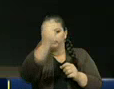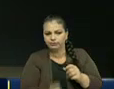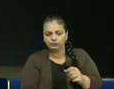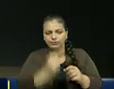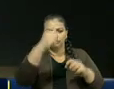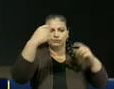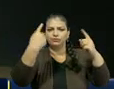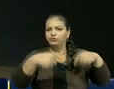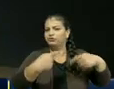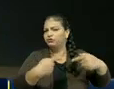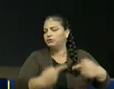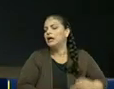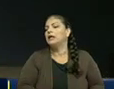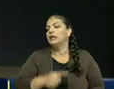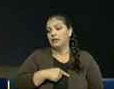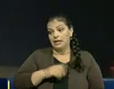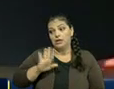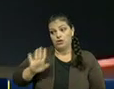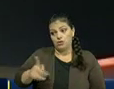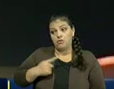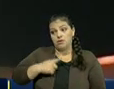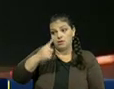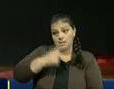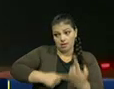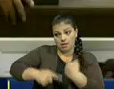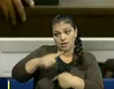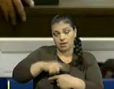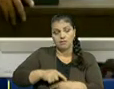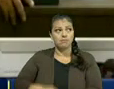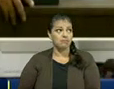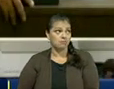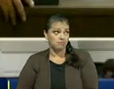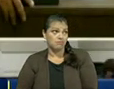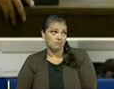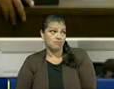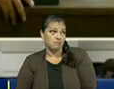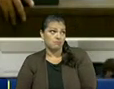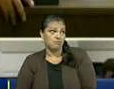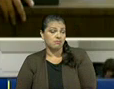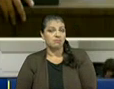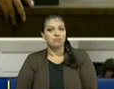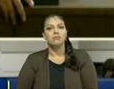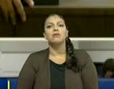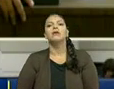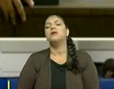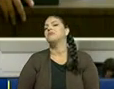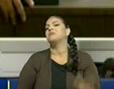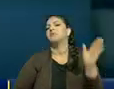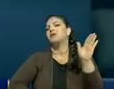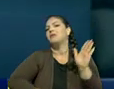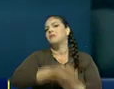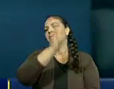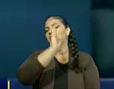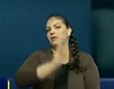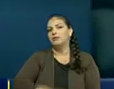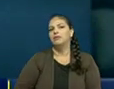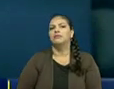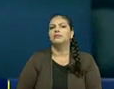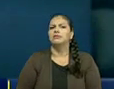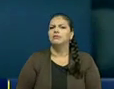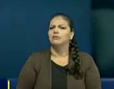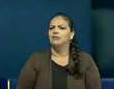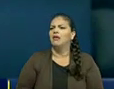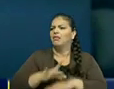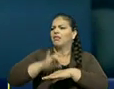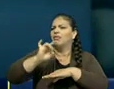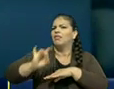básico de una madre es cuidar y proteger siempre a su hijo. Para eso vinimos las mujeres al mundo, para cuidar y proteger a